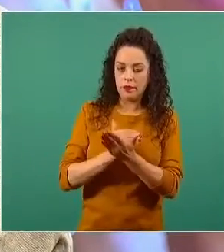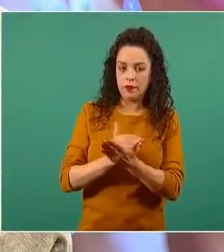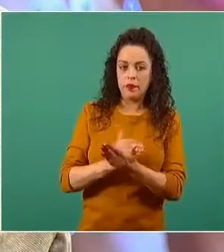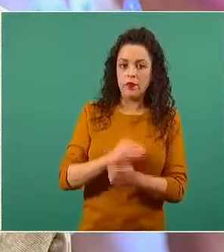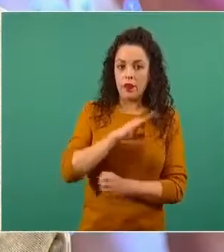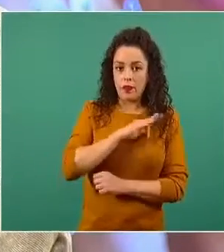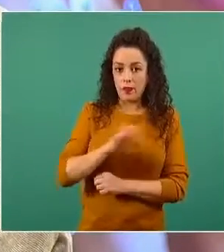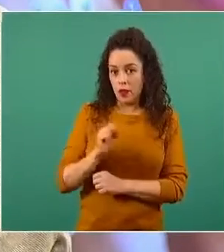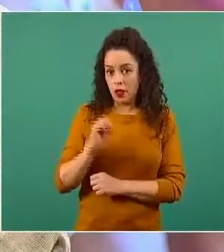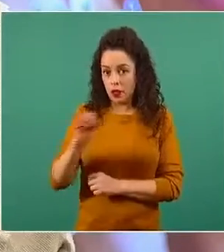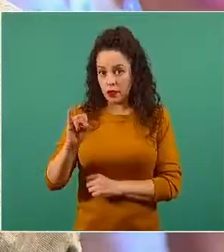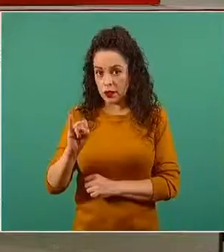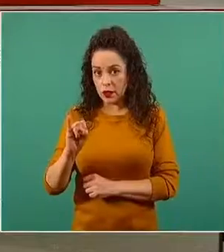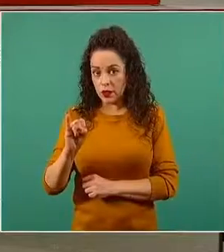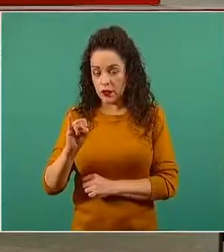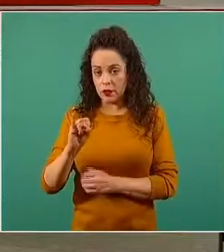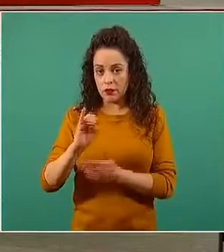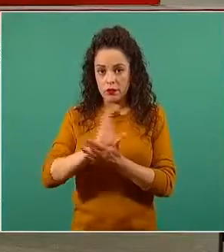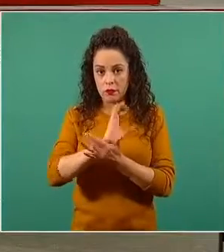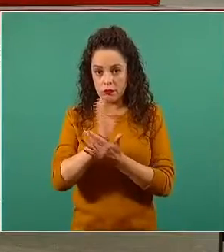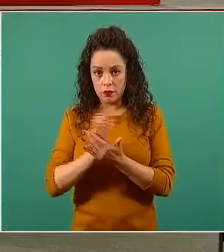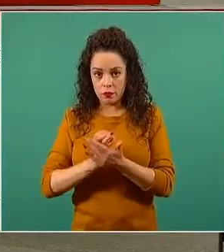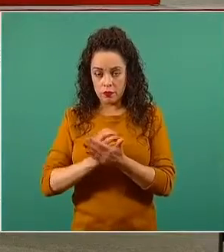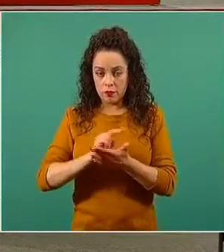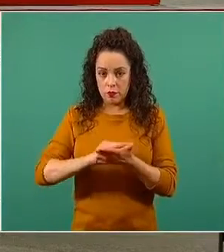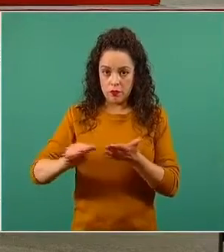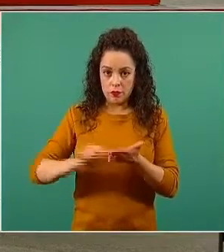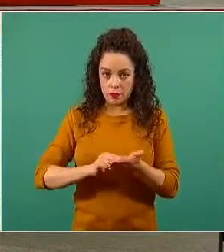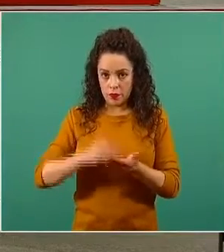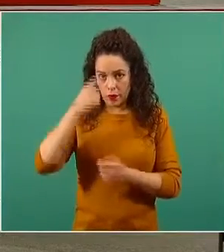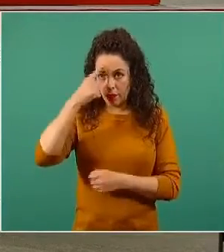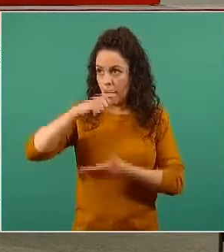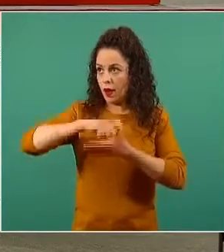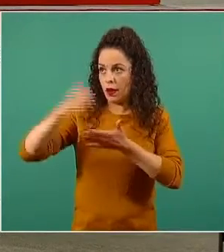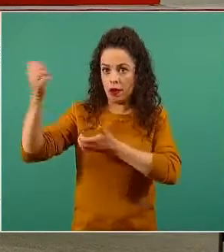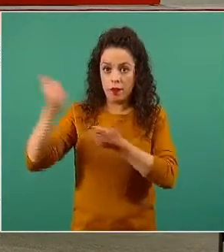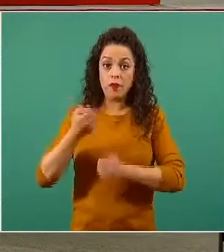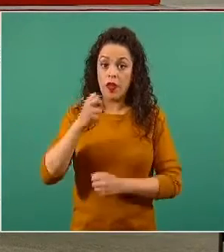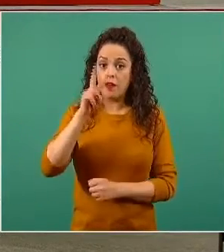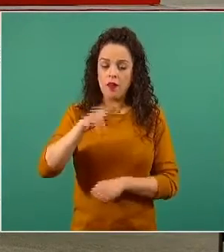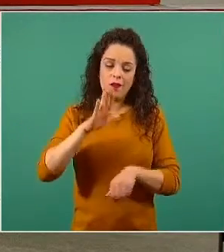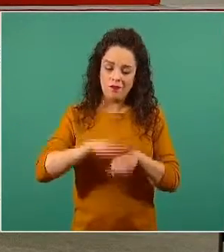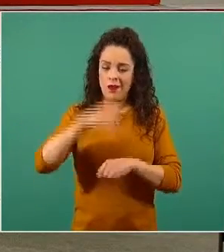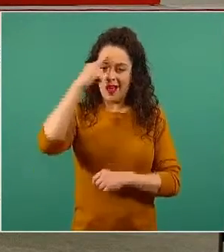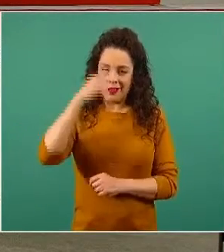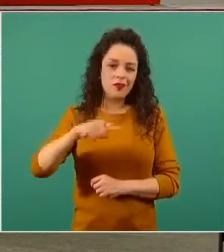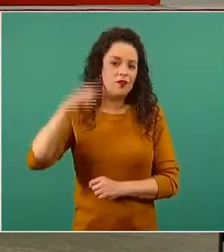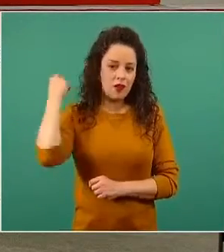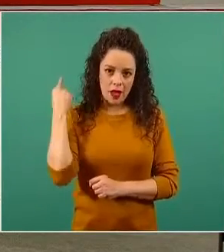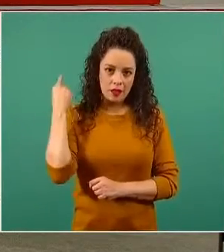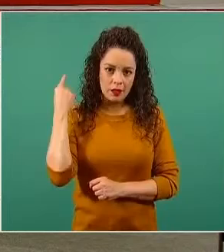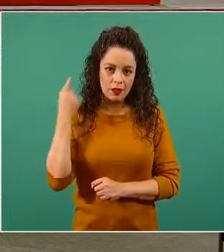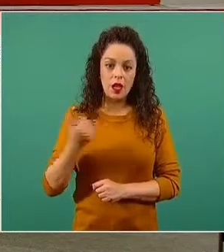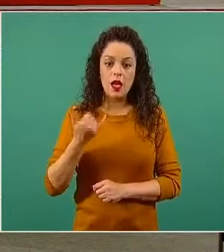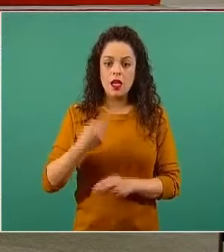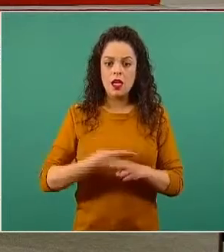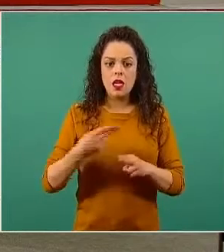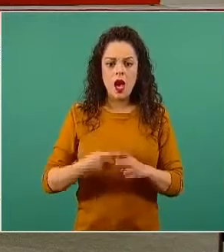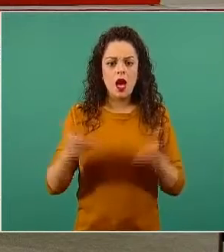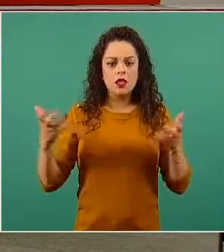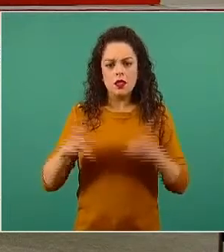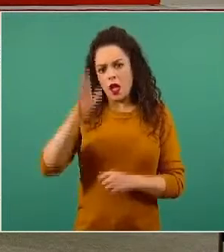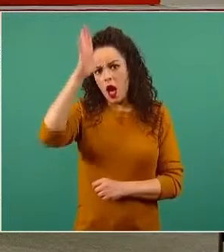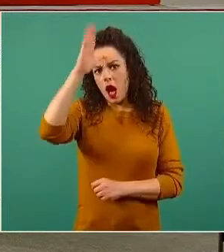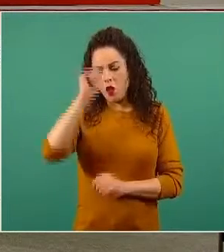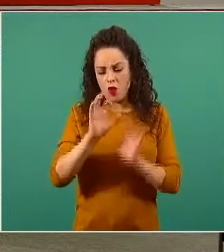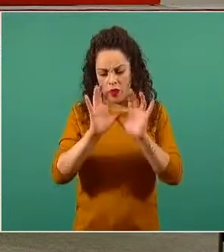ocurrir esa contratación si es que se decide que ocurra. Eso nos facilitó mucho las cosas. E incluso se redactó un convenio,